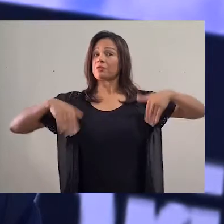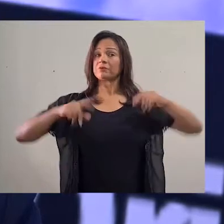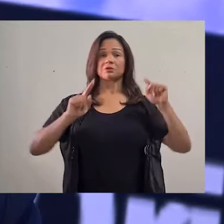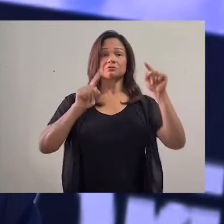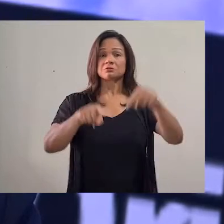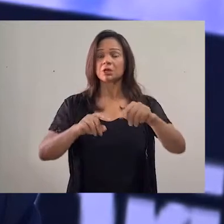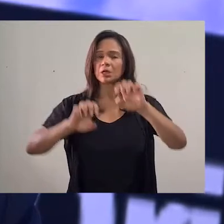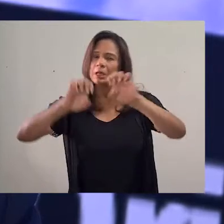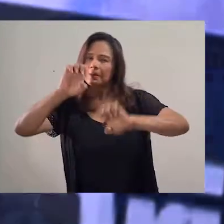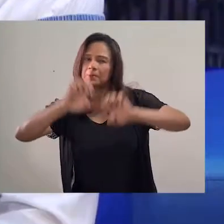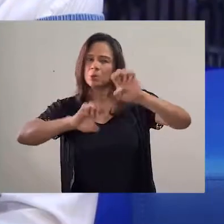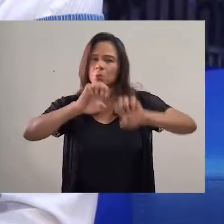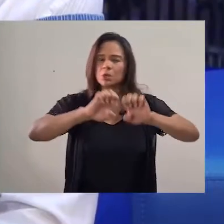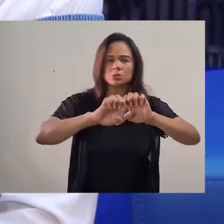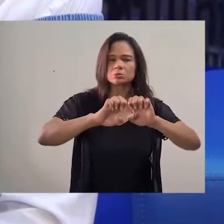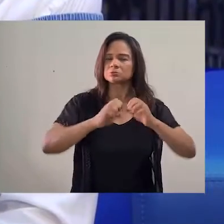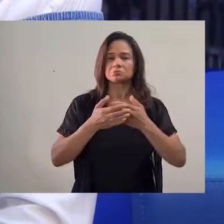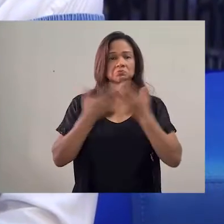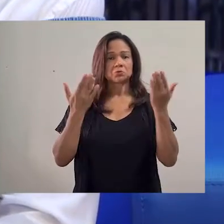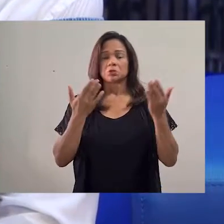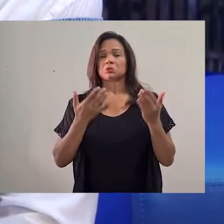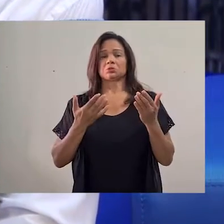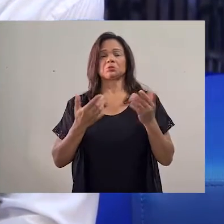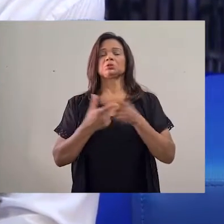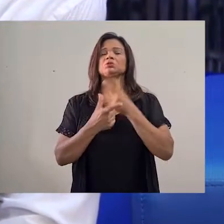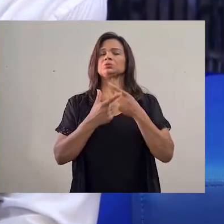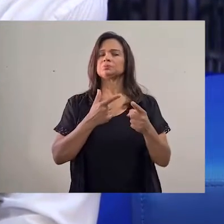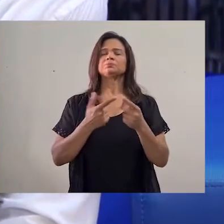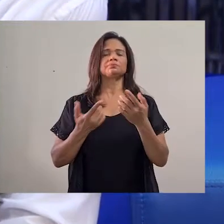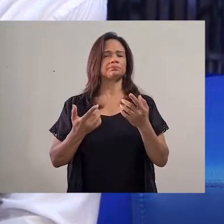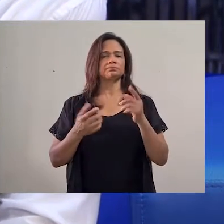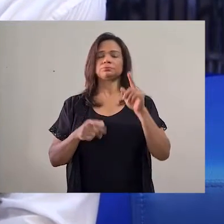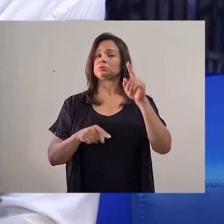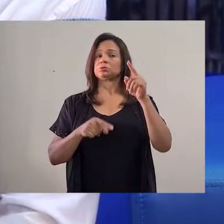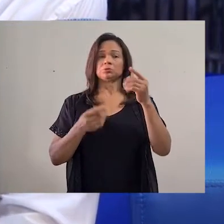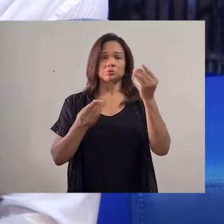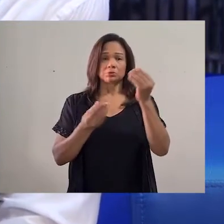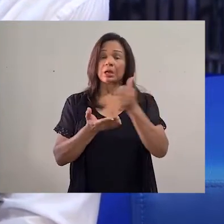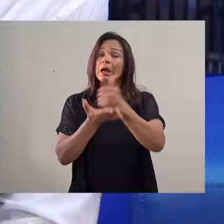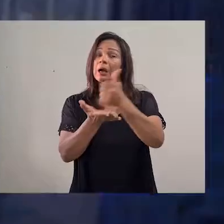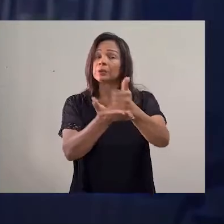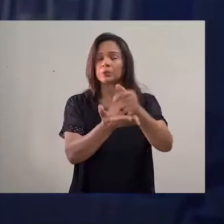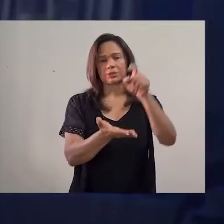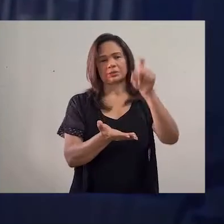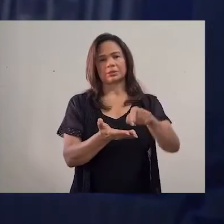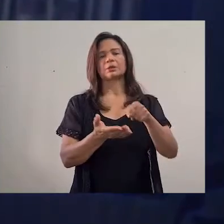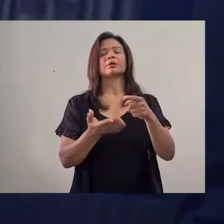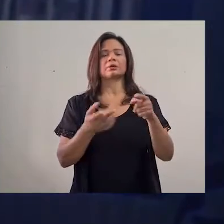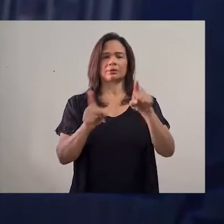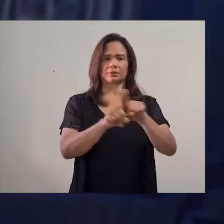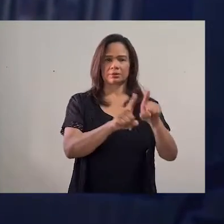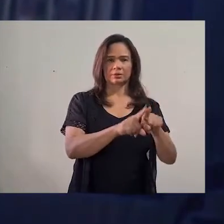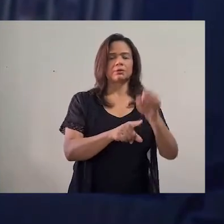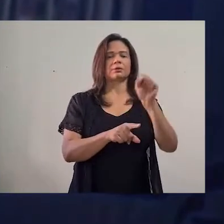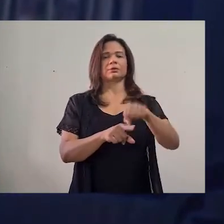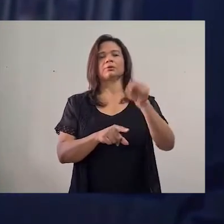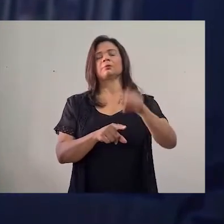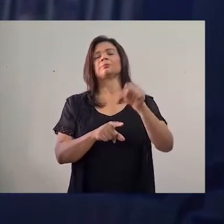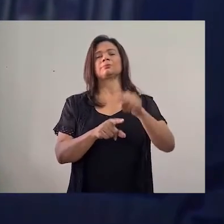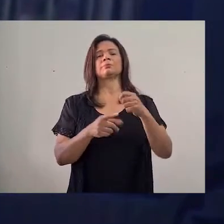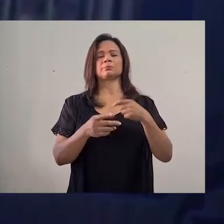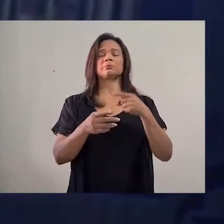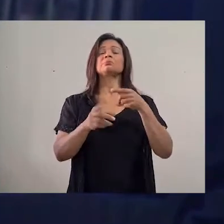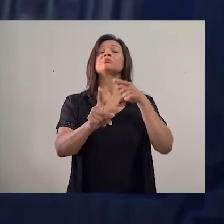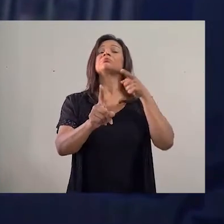no lo han llevado a un especialista para saber qué es lo que está sucediendo. Por tanto, no se le puede dar la ayuda que necesita.